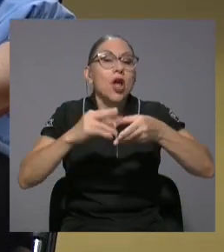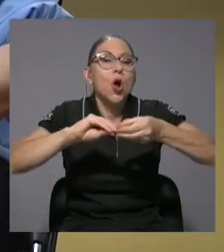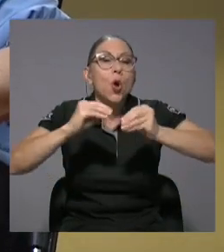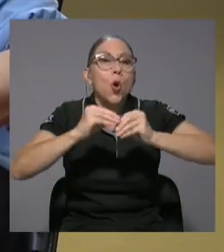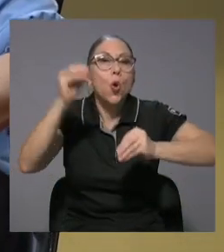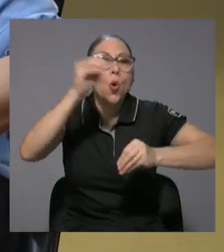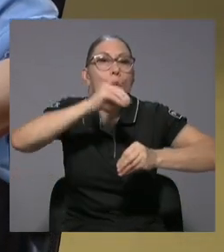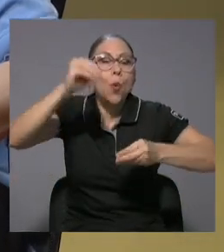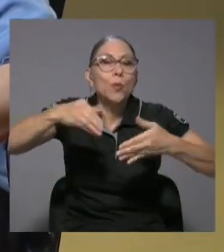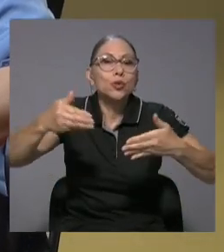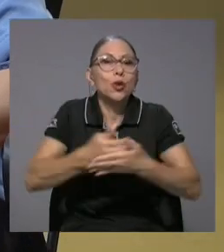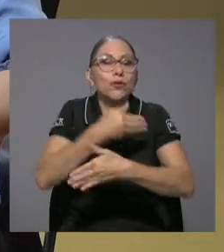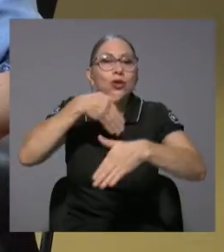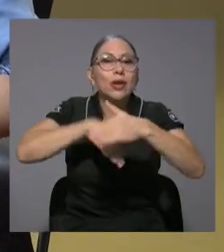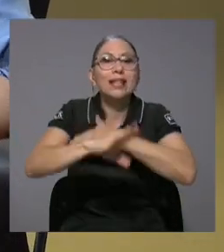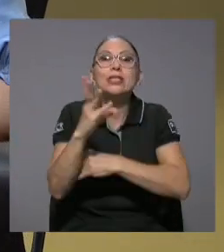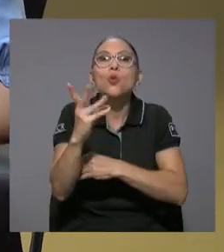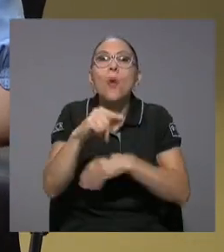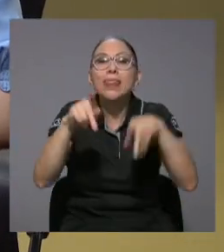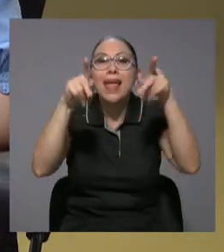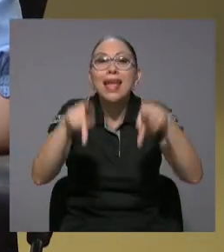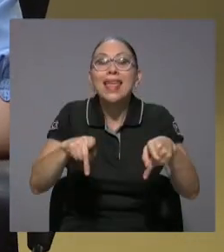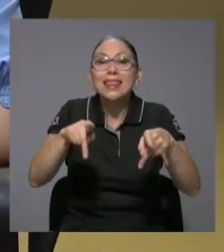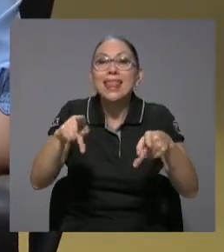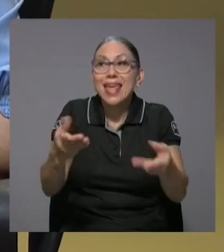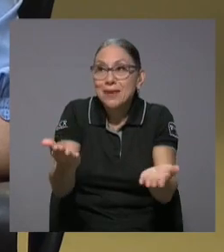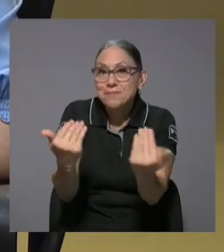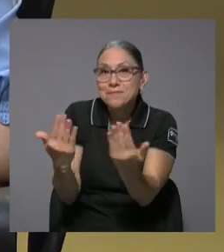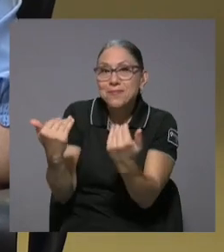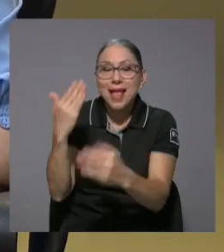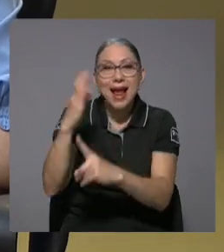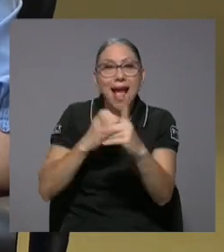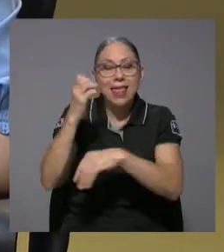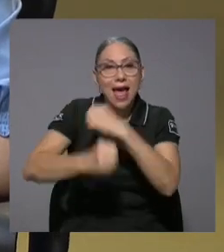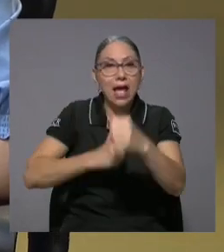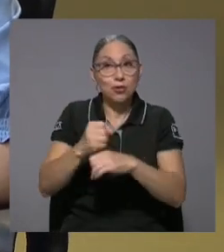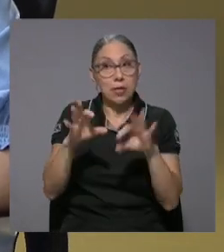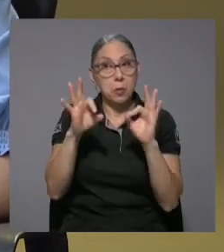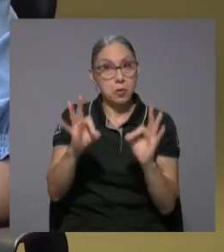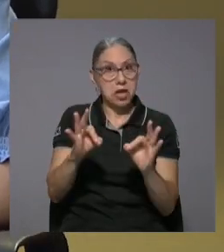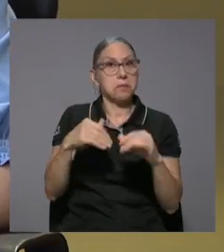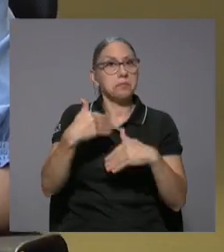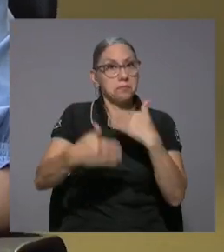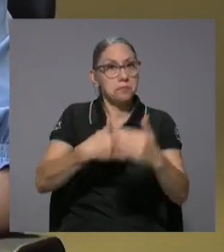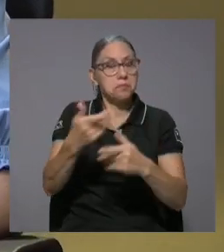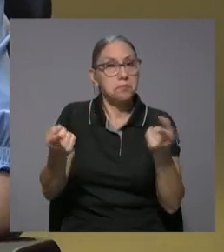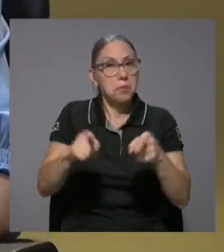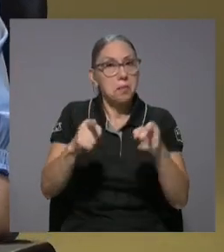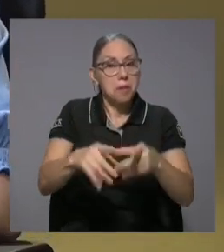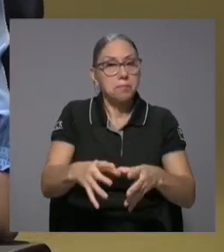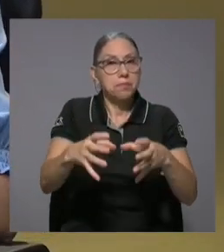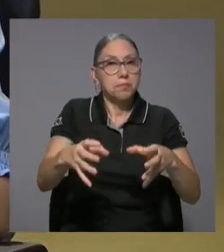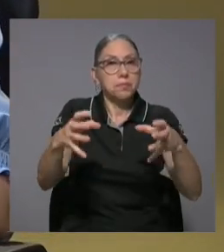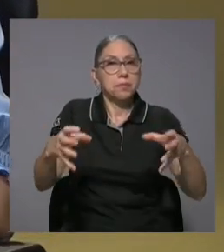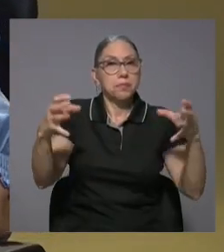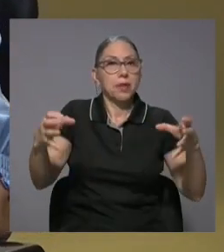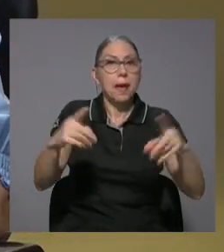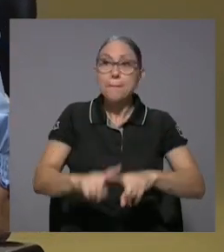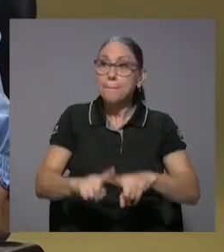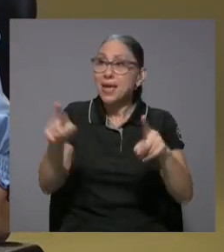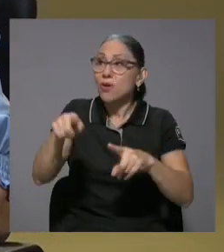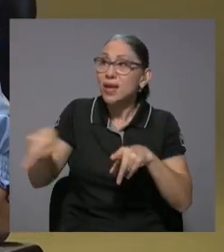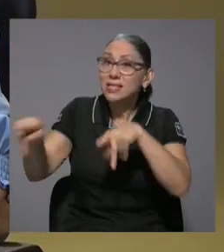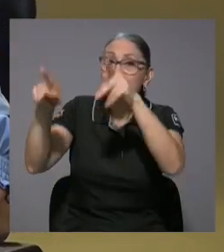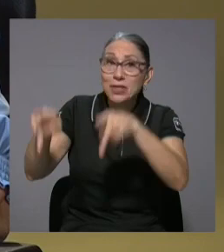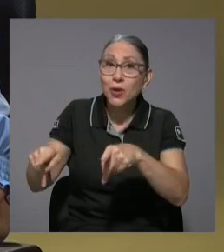logramos atraer cada año a la universidad, que está muy bien que esto esté sucediendo y sigue creciendo. Pero el problema es que los traigamos y que luego se logren graduar